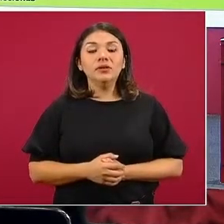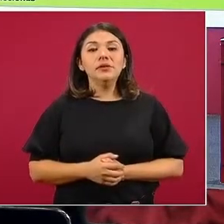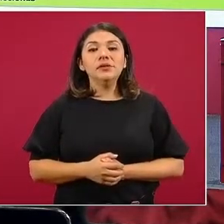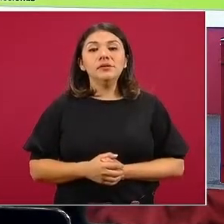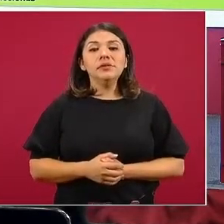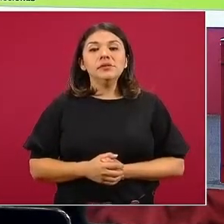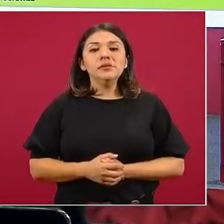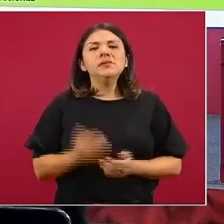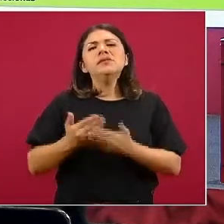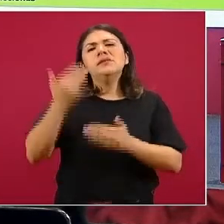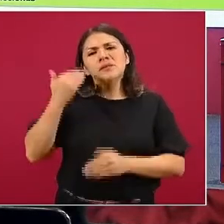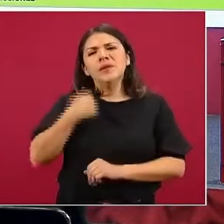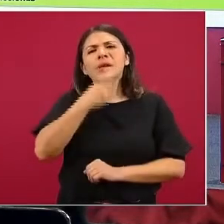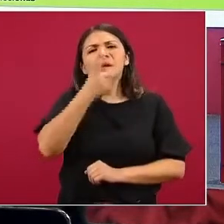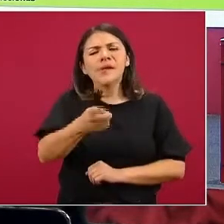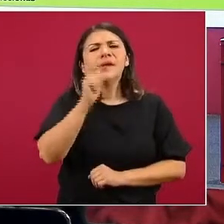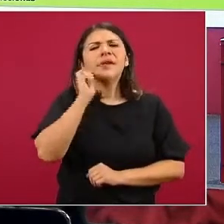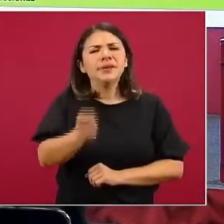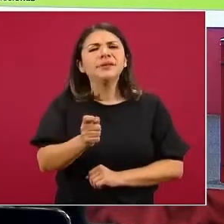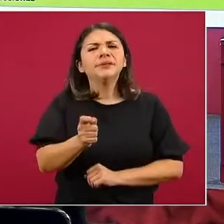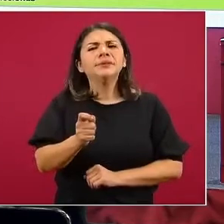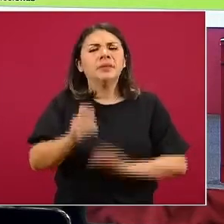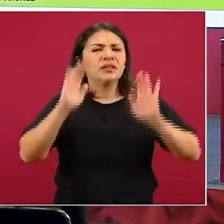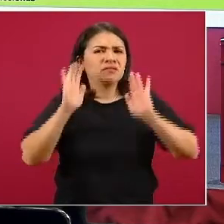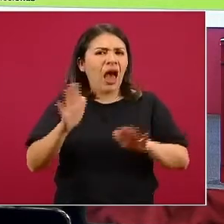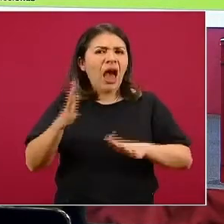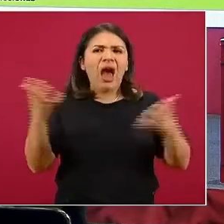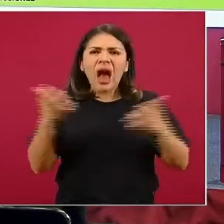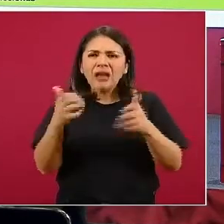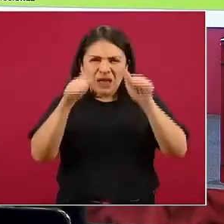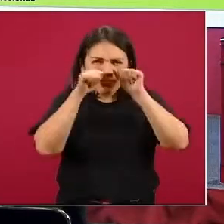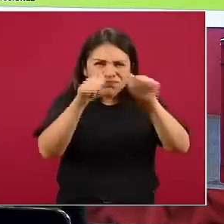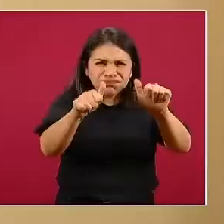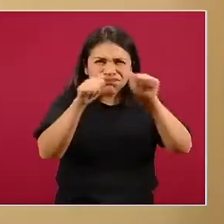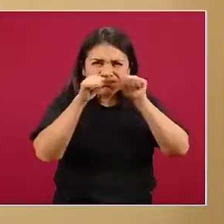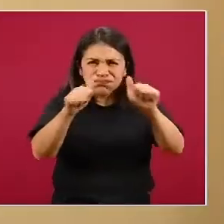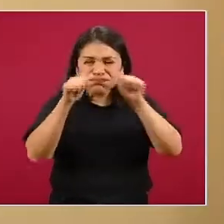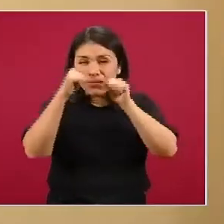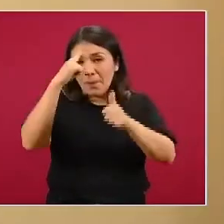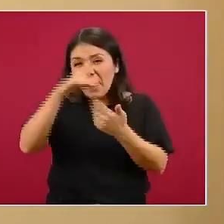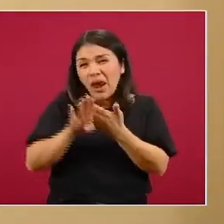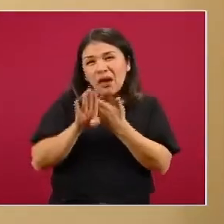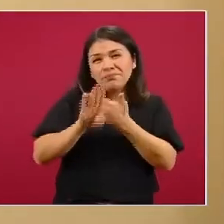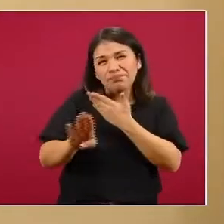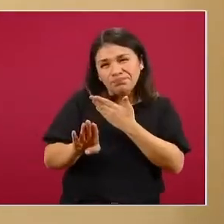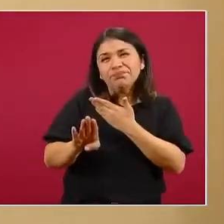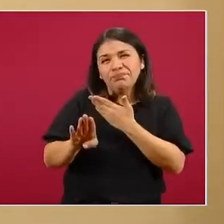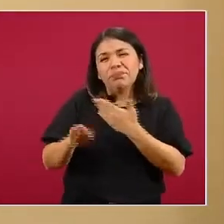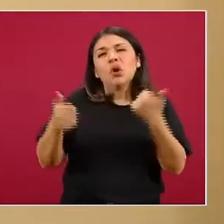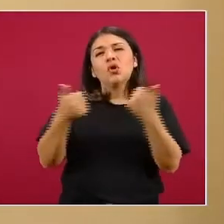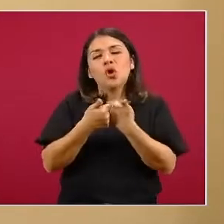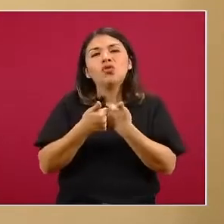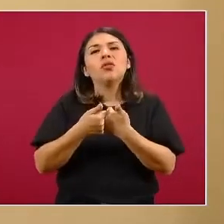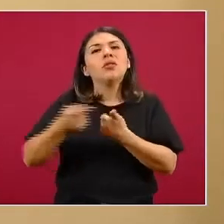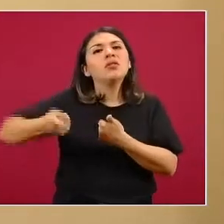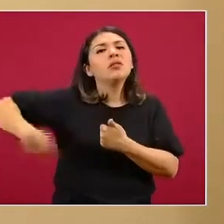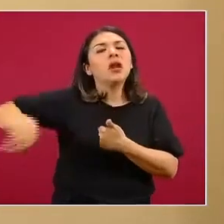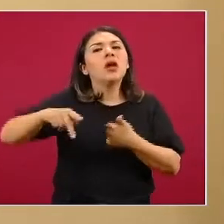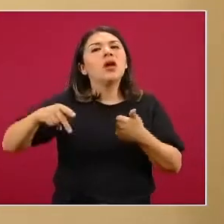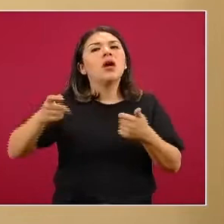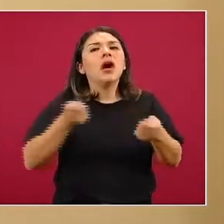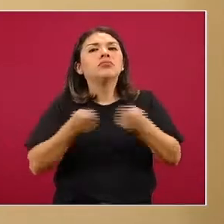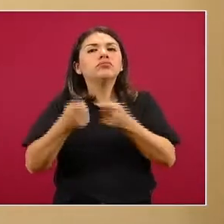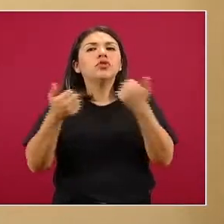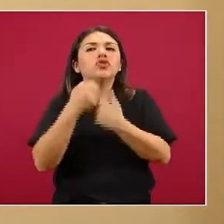Sabemos, ya les hemos comentado, que se ha puesto todo el enfoque de la prevención en la parte de la demanda que está coordinada